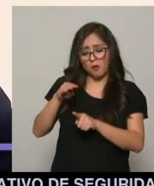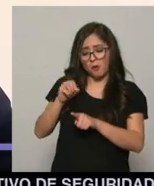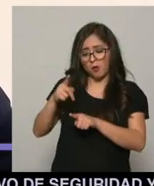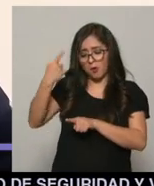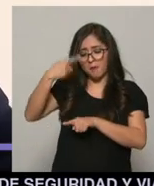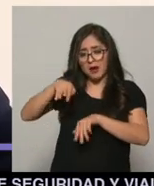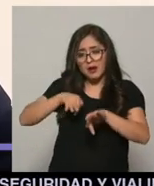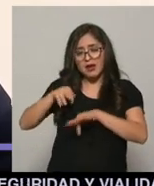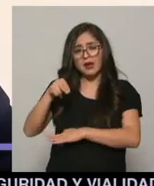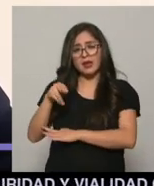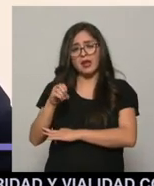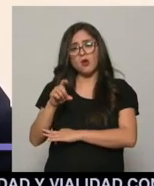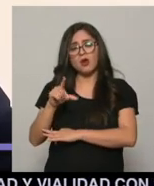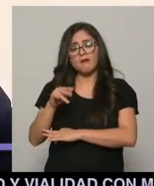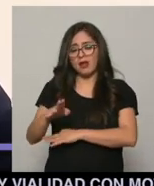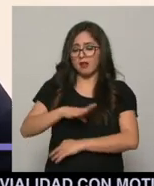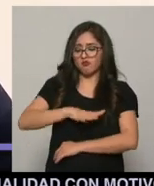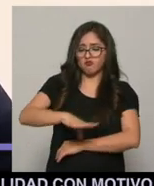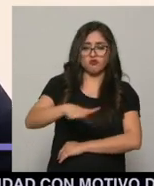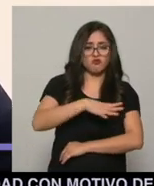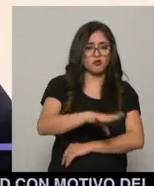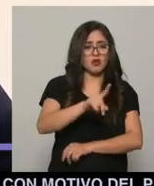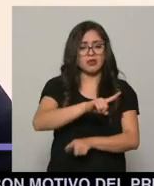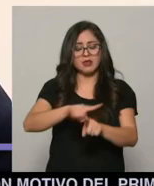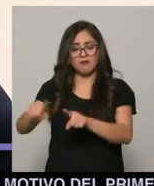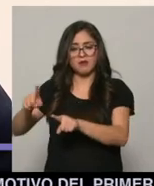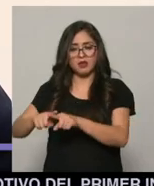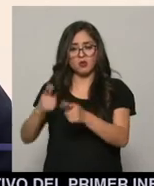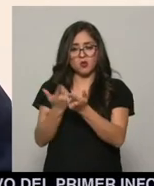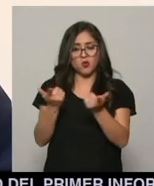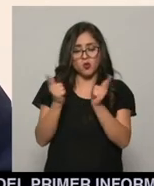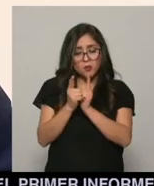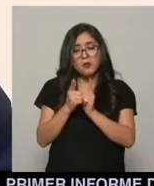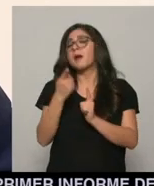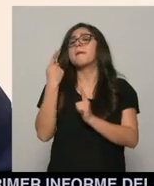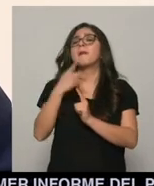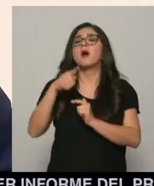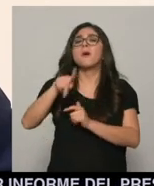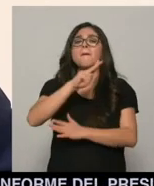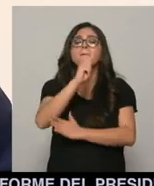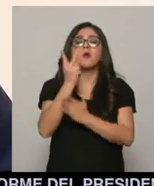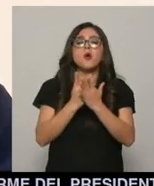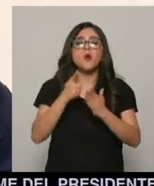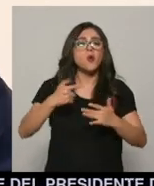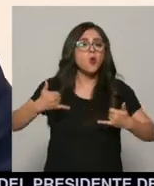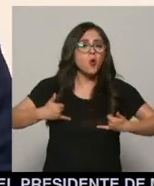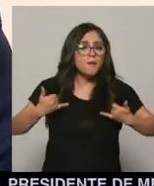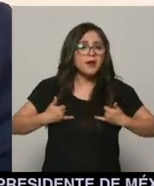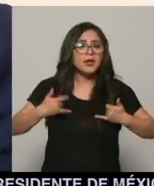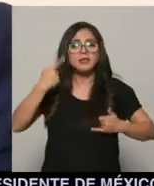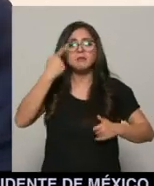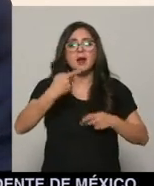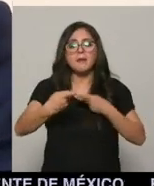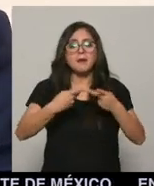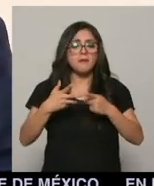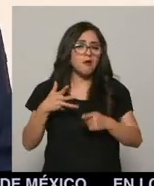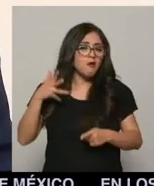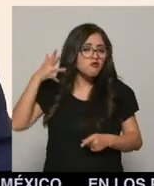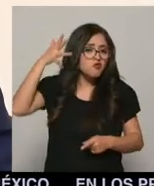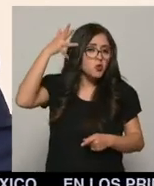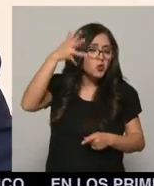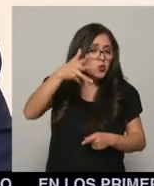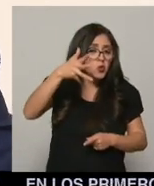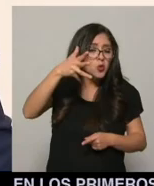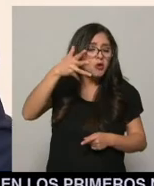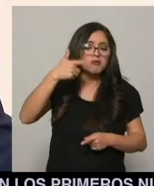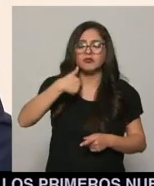eso, sino a muchos otros sectores, y como el programa Jóvenes Construyendo el Futuro, no tengo la menor idea